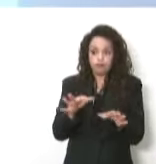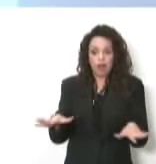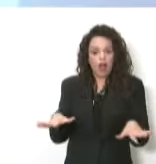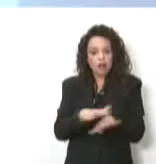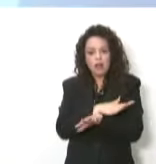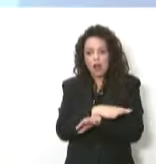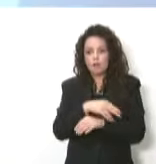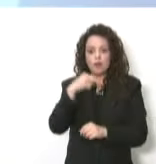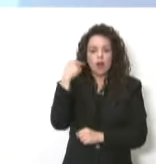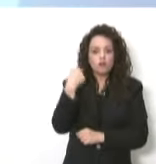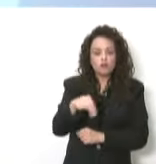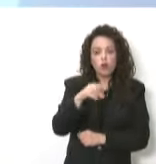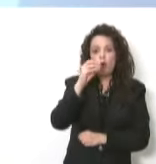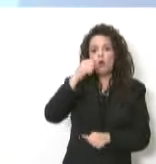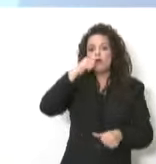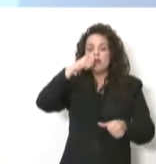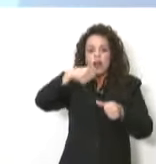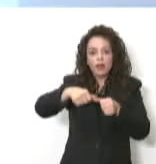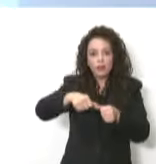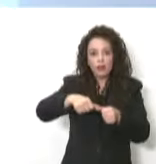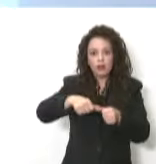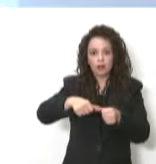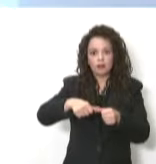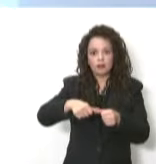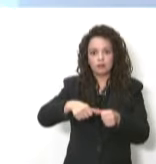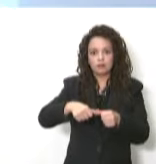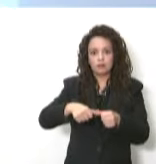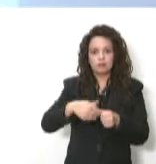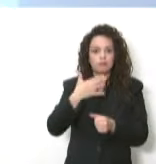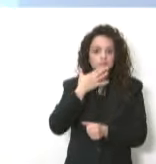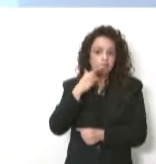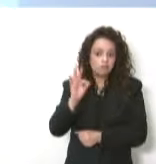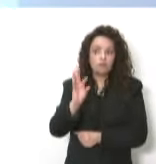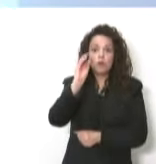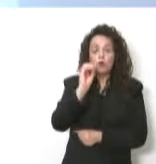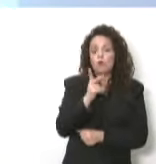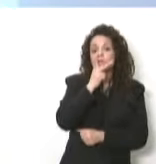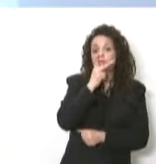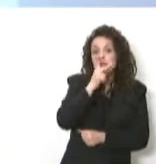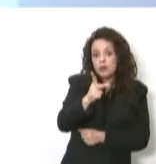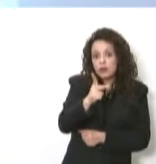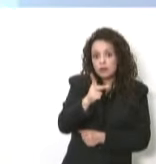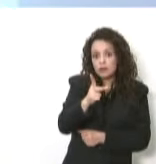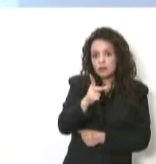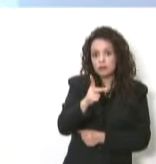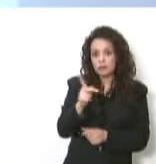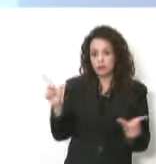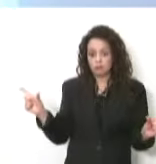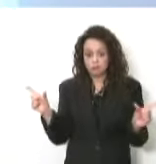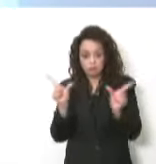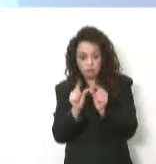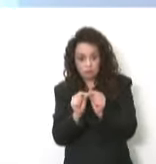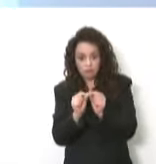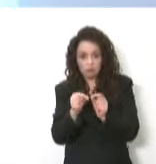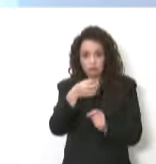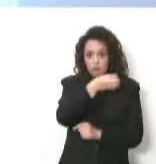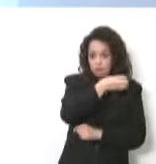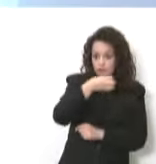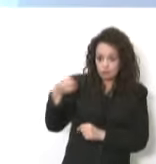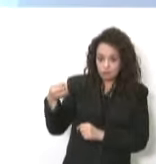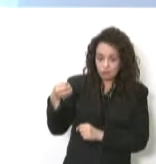sigla o cualquier letra o palabra que se adiciona o se reduce al nombre